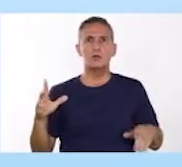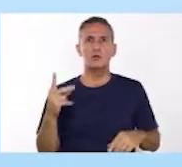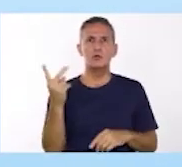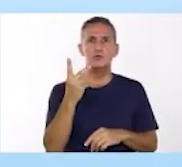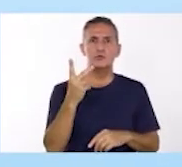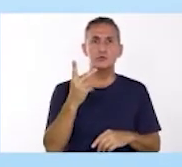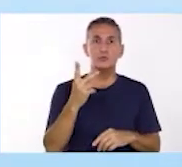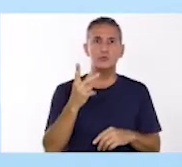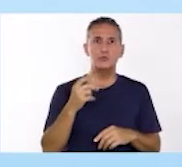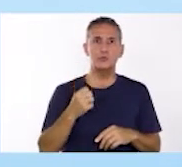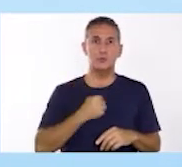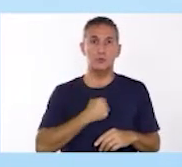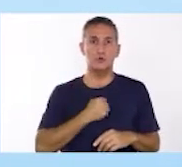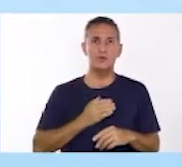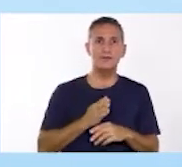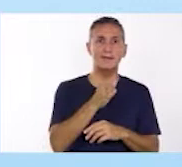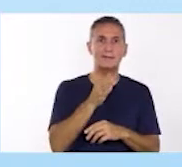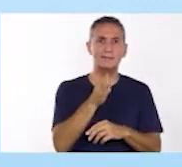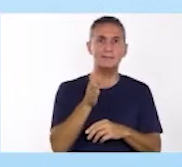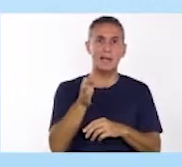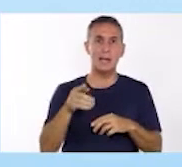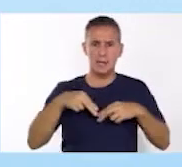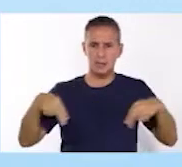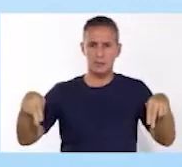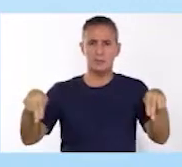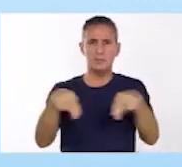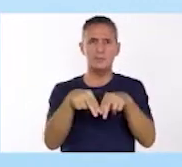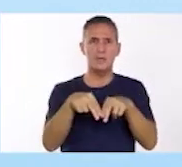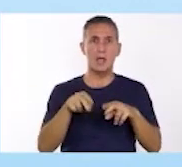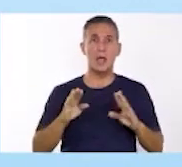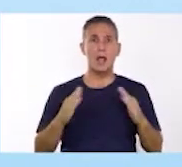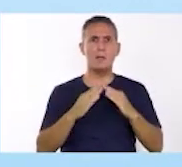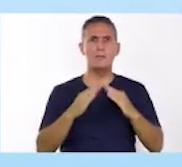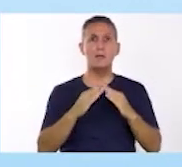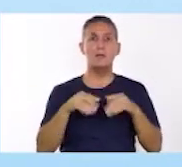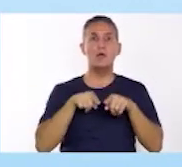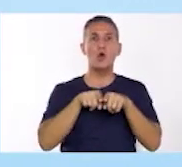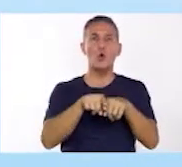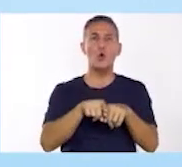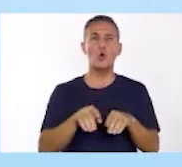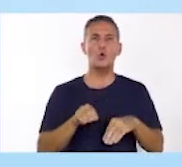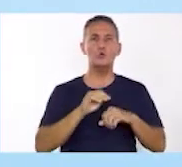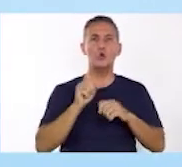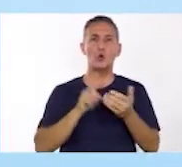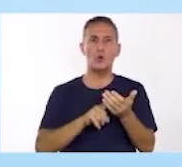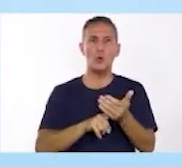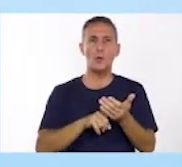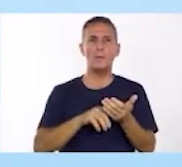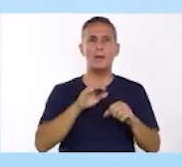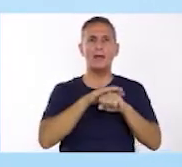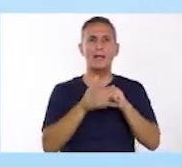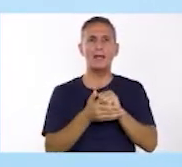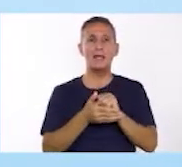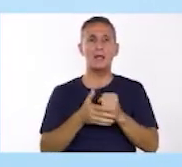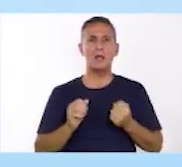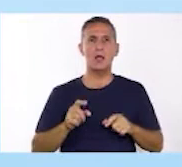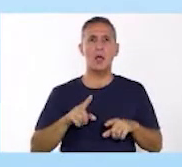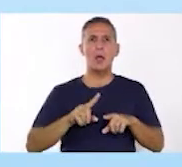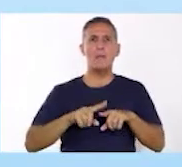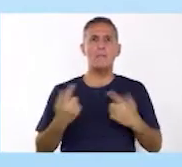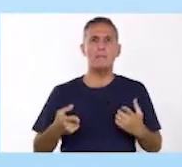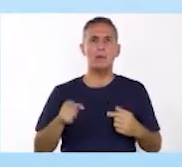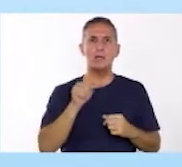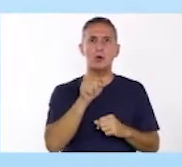intenta salir de su habitación. Vive con sus padres y hermanas, pero la violenta reacción de